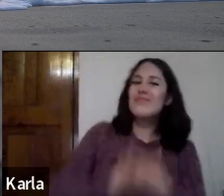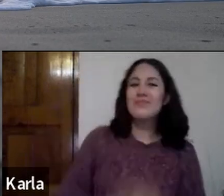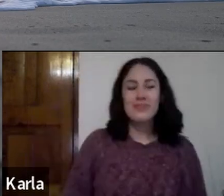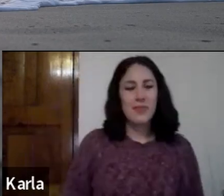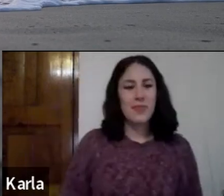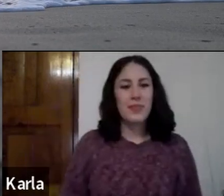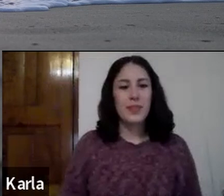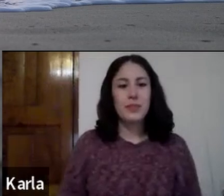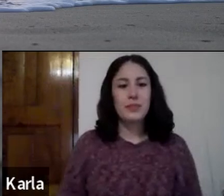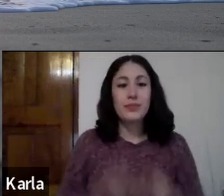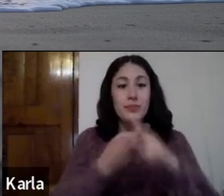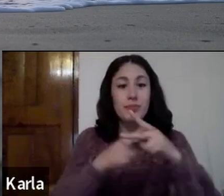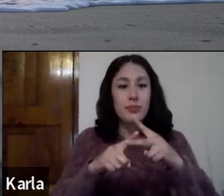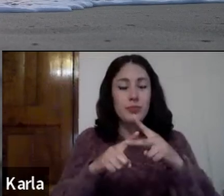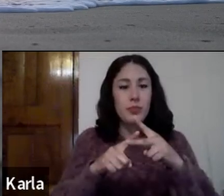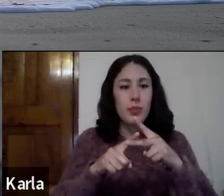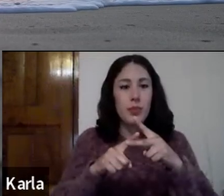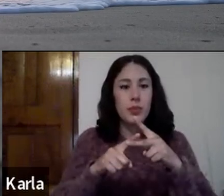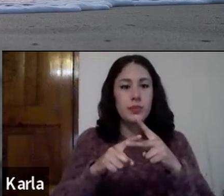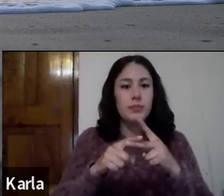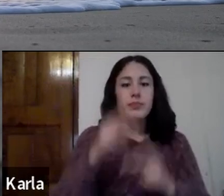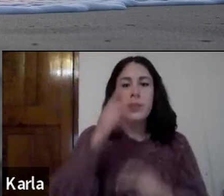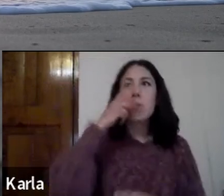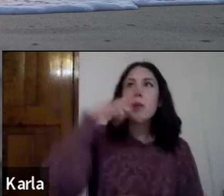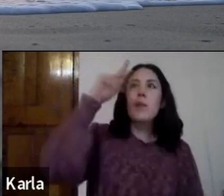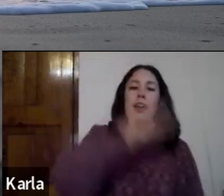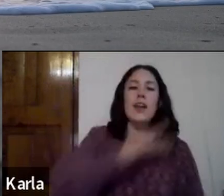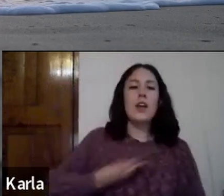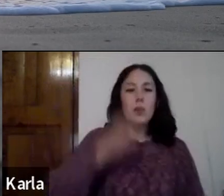pensamos en el nombre del padre del hijo del espíritu santo